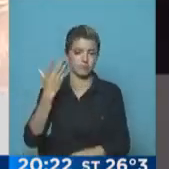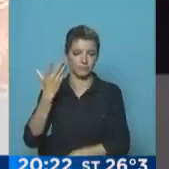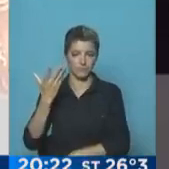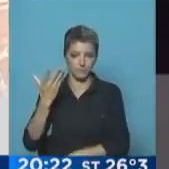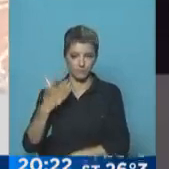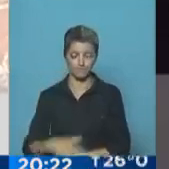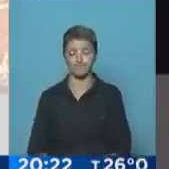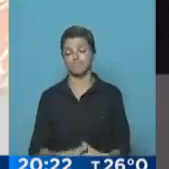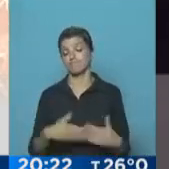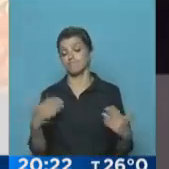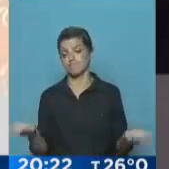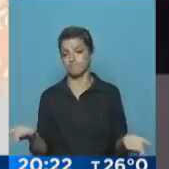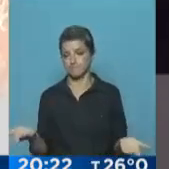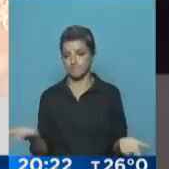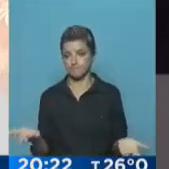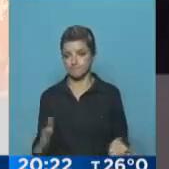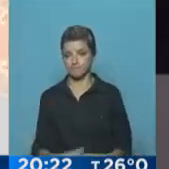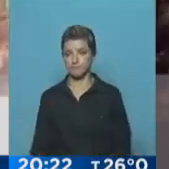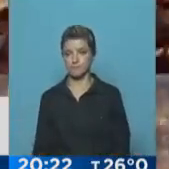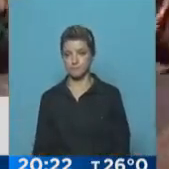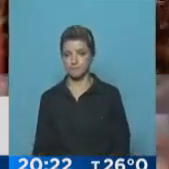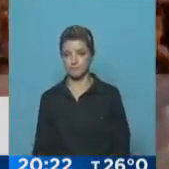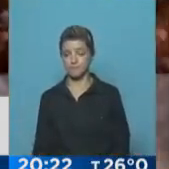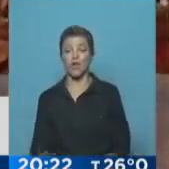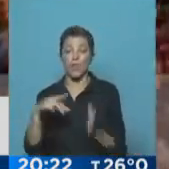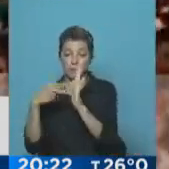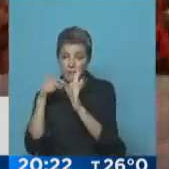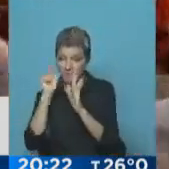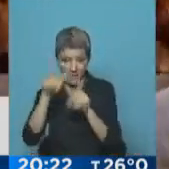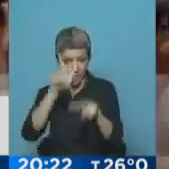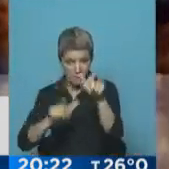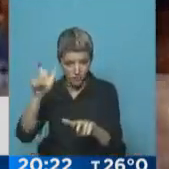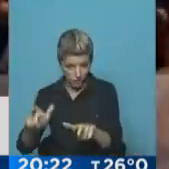que es fundamentalmente los problemas que vive la gente,